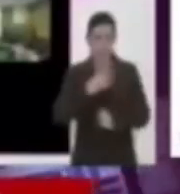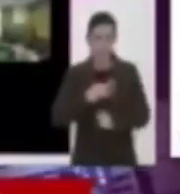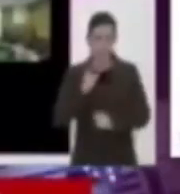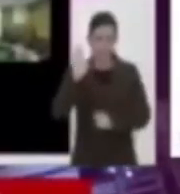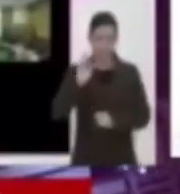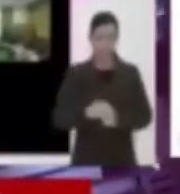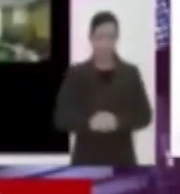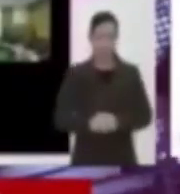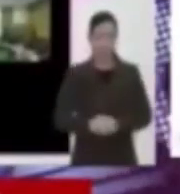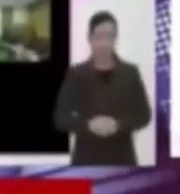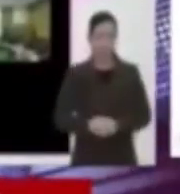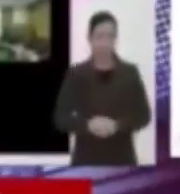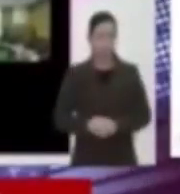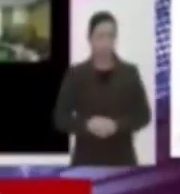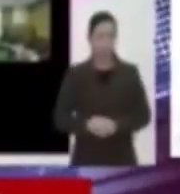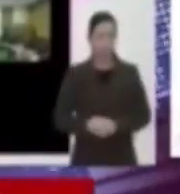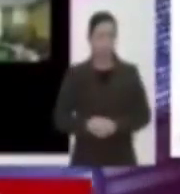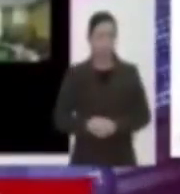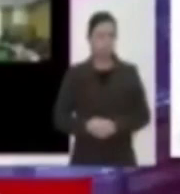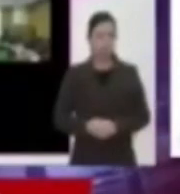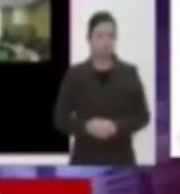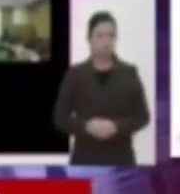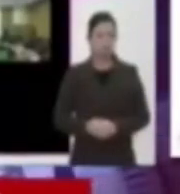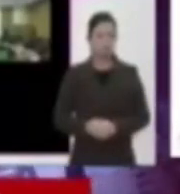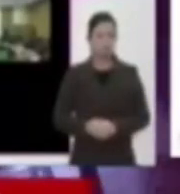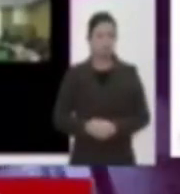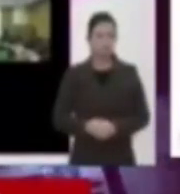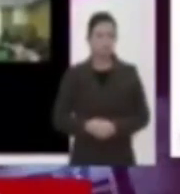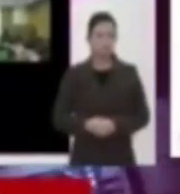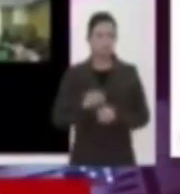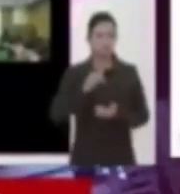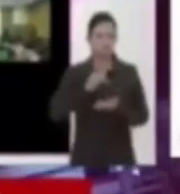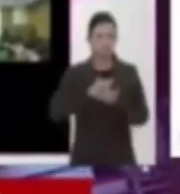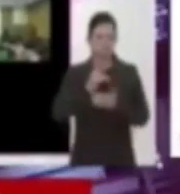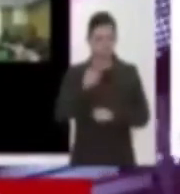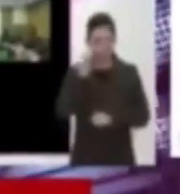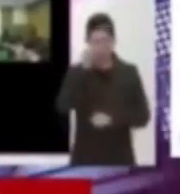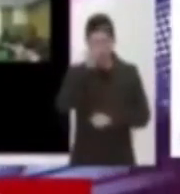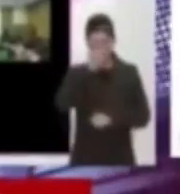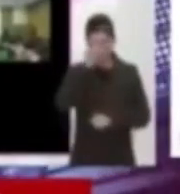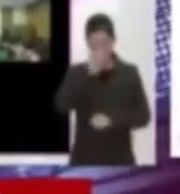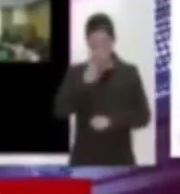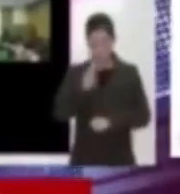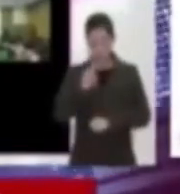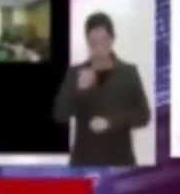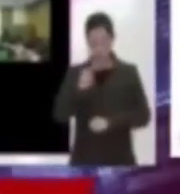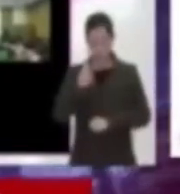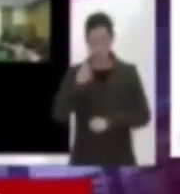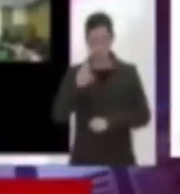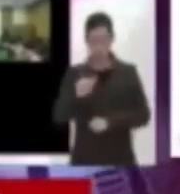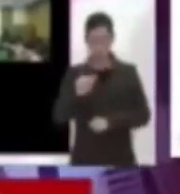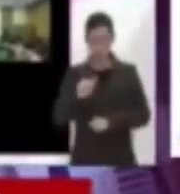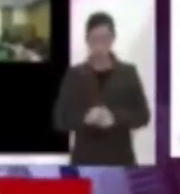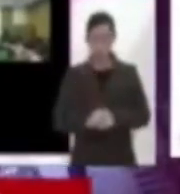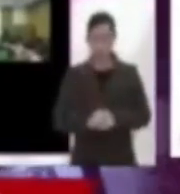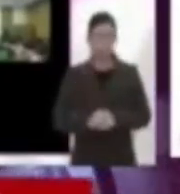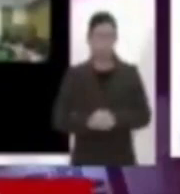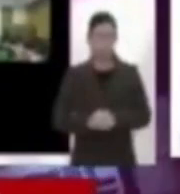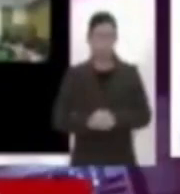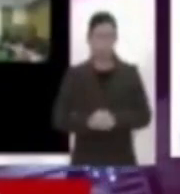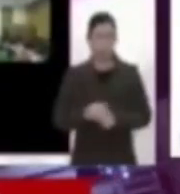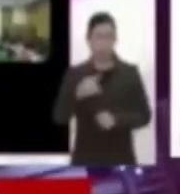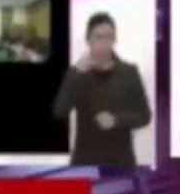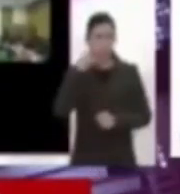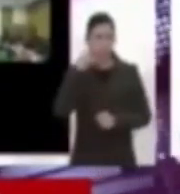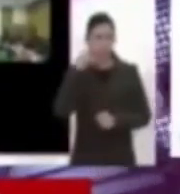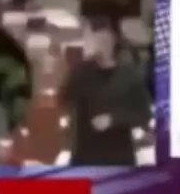al dirigente nacional del PRI de entregar la elección en Zacatecas al coordinador del grupo parlamentario de Morena en el Senado. Y creo